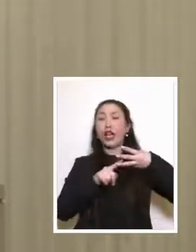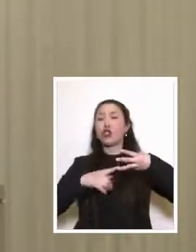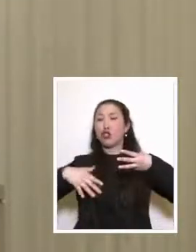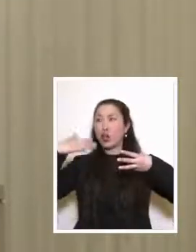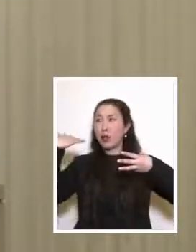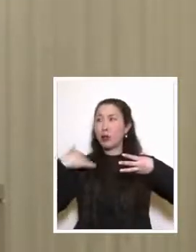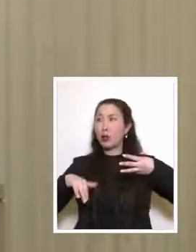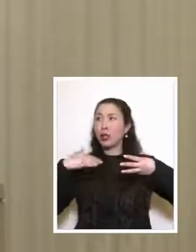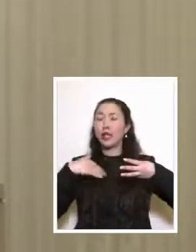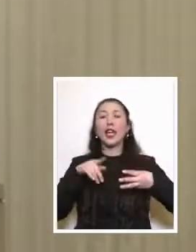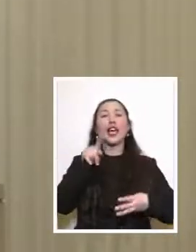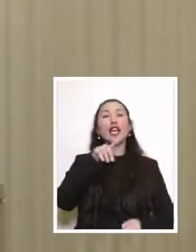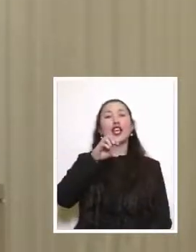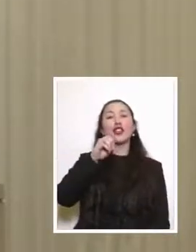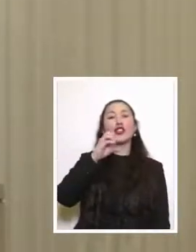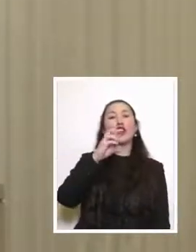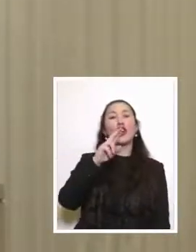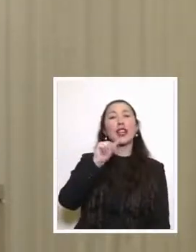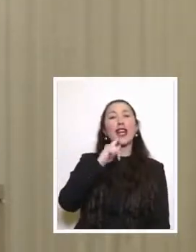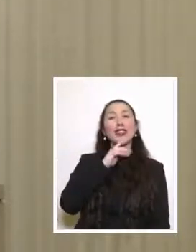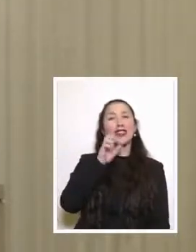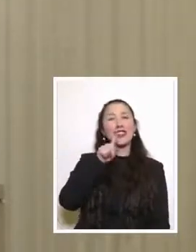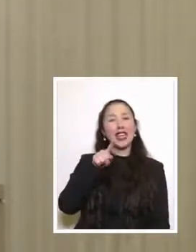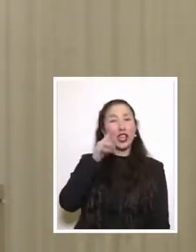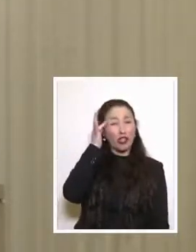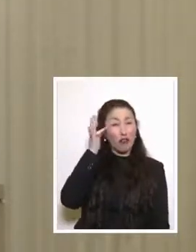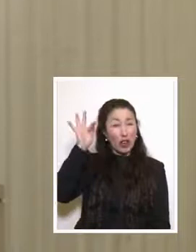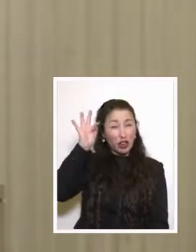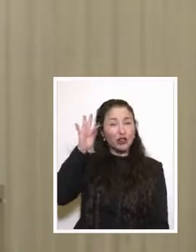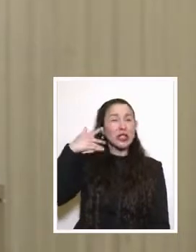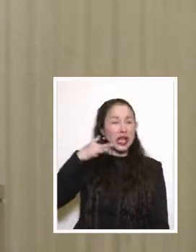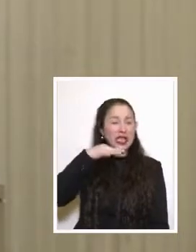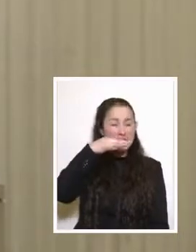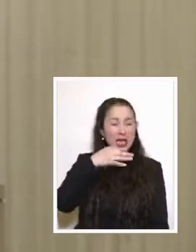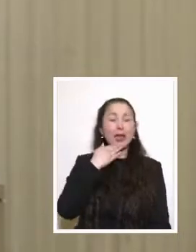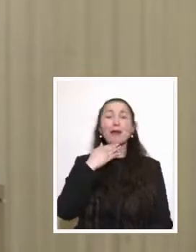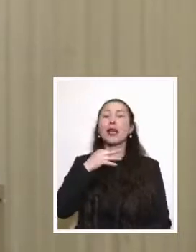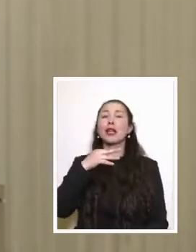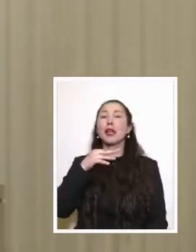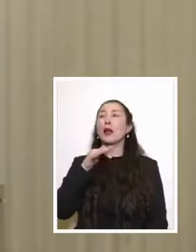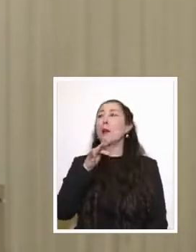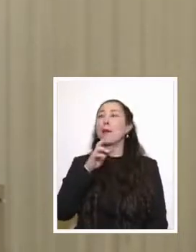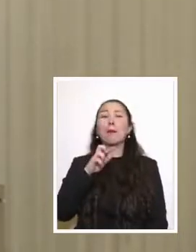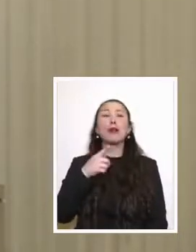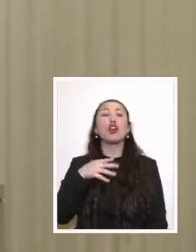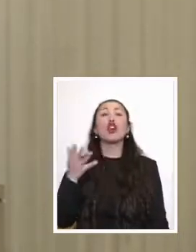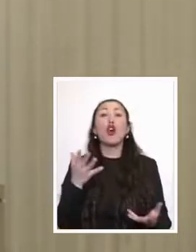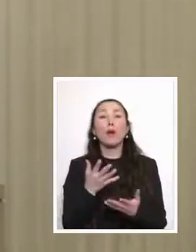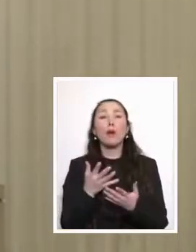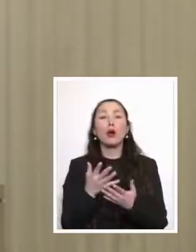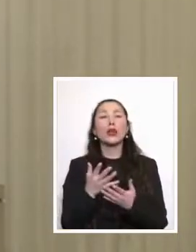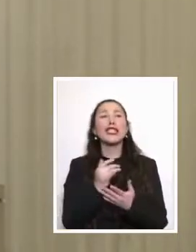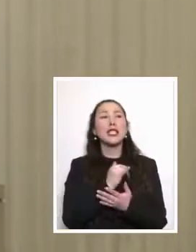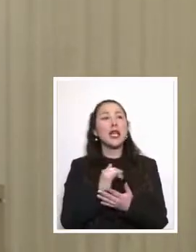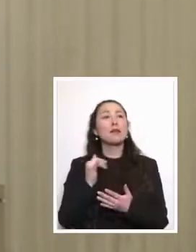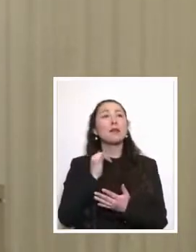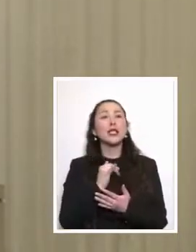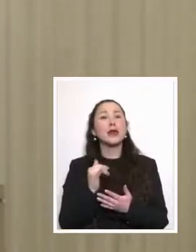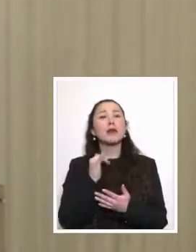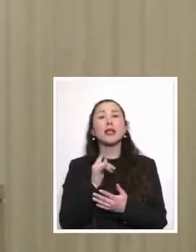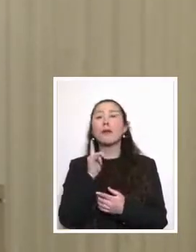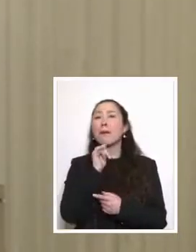decía Sócrates, Platón después, y voy a leer, que es solo a través del cuestionamiento continuo